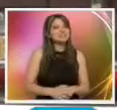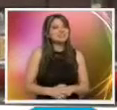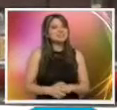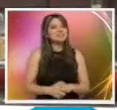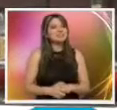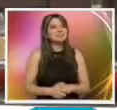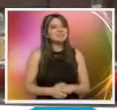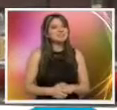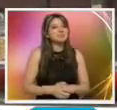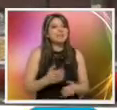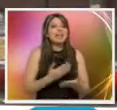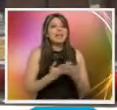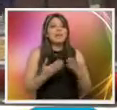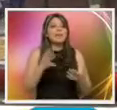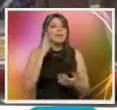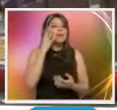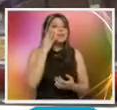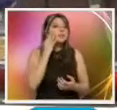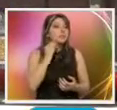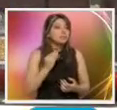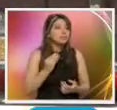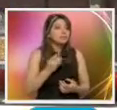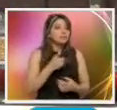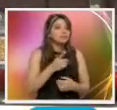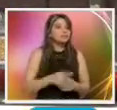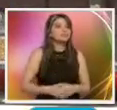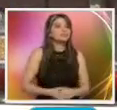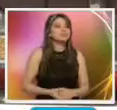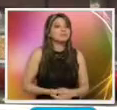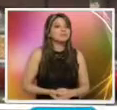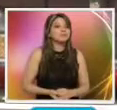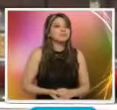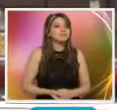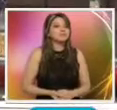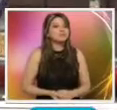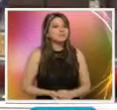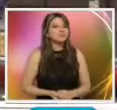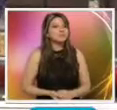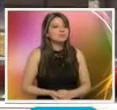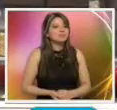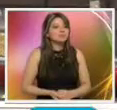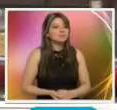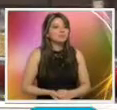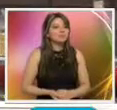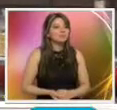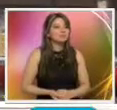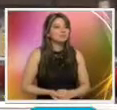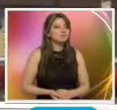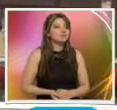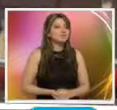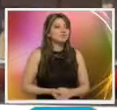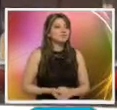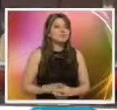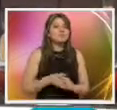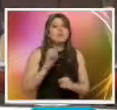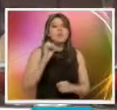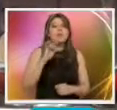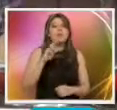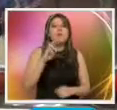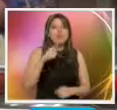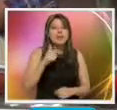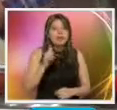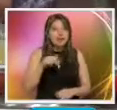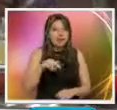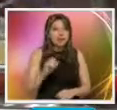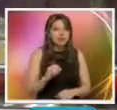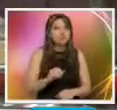limón. Eso es todo. Perfecto. un poquito de orégano. Si no tienen orégano en casa, pueden agregarle